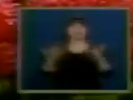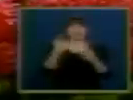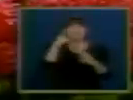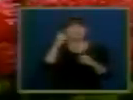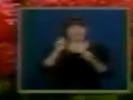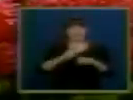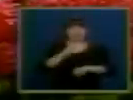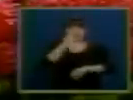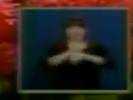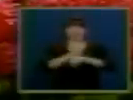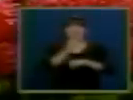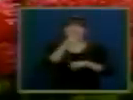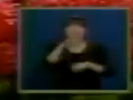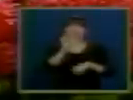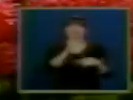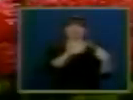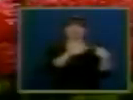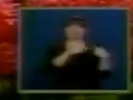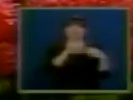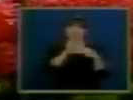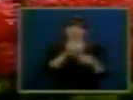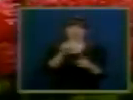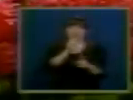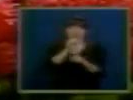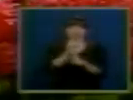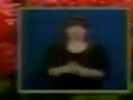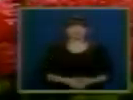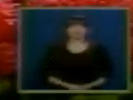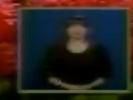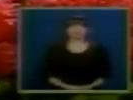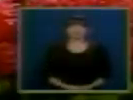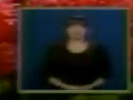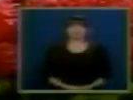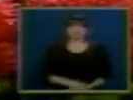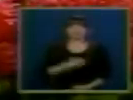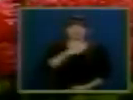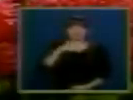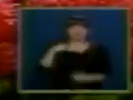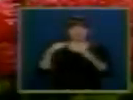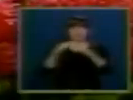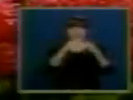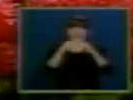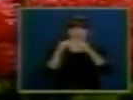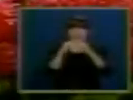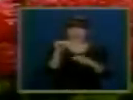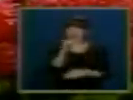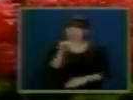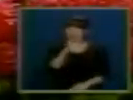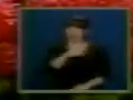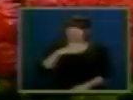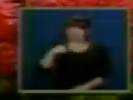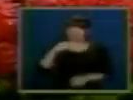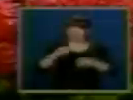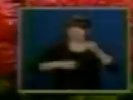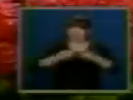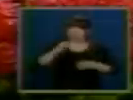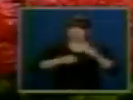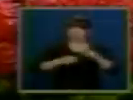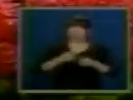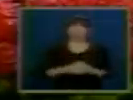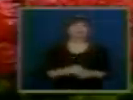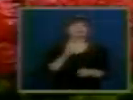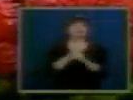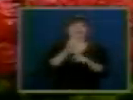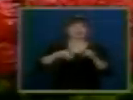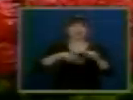las responsabilidades que corresponden. En el Ministerio de Vivienda, al igual que en el Ministerio de Justicia y en el Instituto